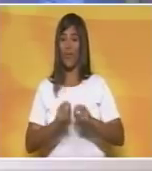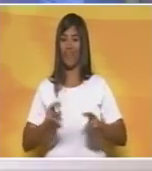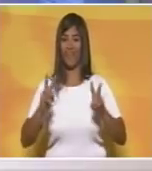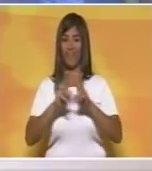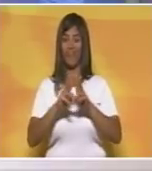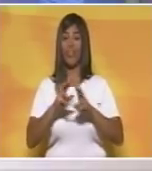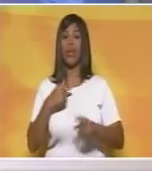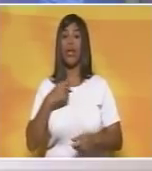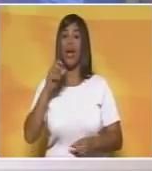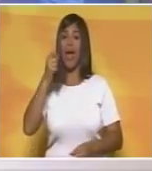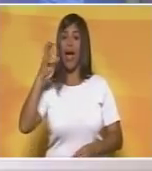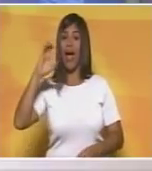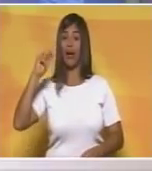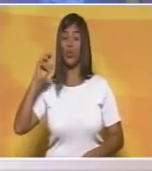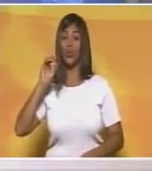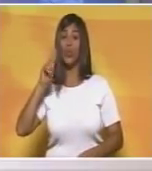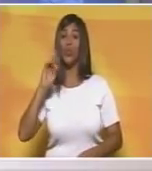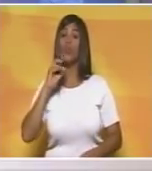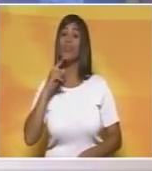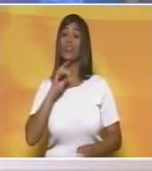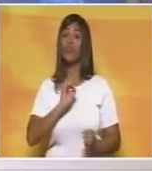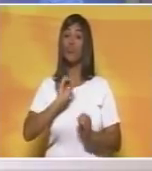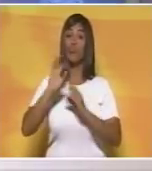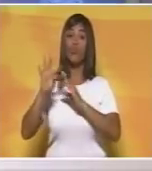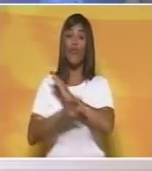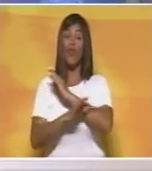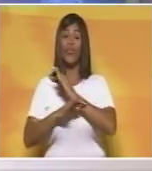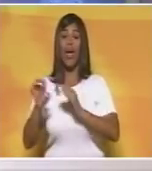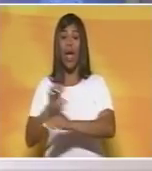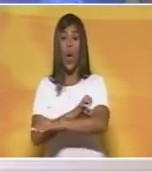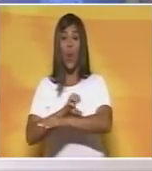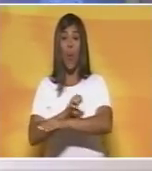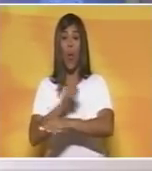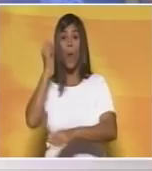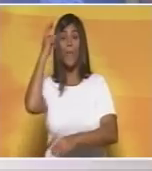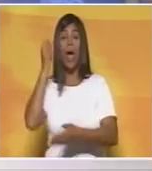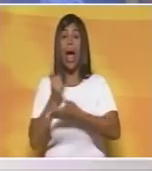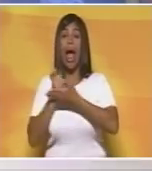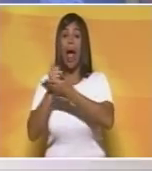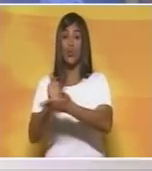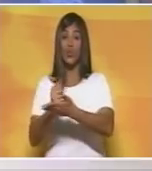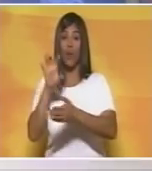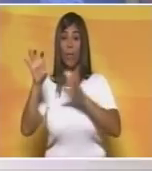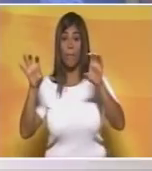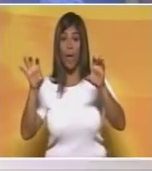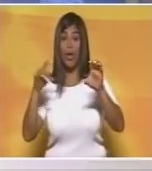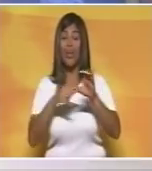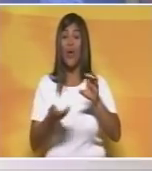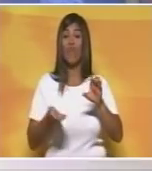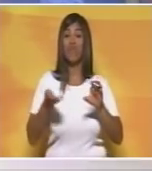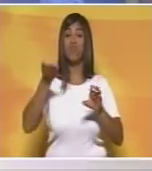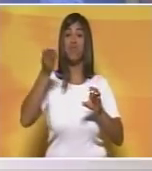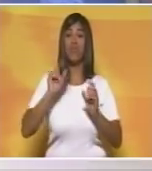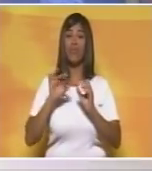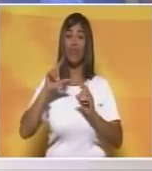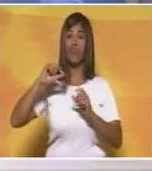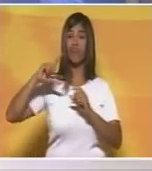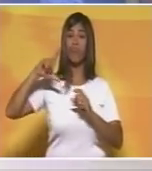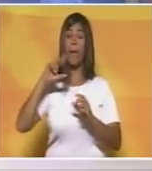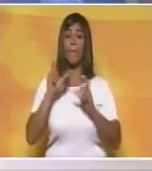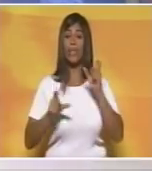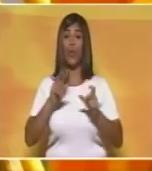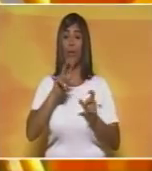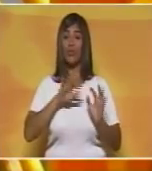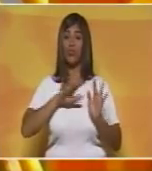anunció el envío de equipos extras a la frontera entre Ecuador y Perú para ayudar a los países ante el aumento del flujo migratorio de venezolanos.